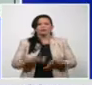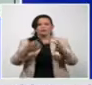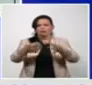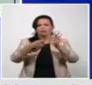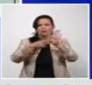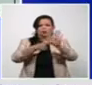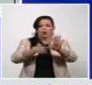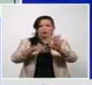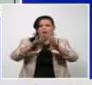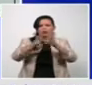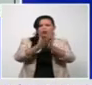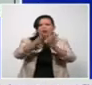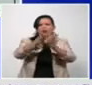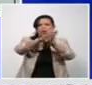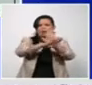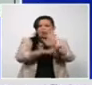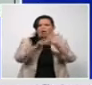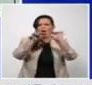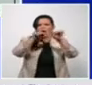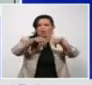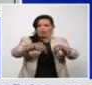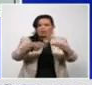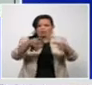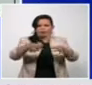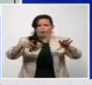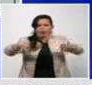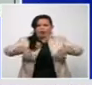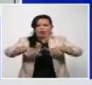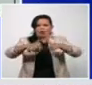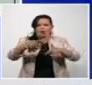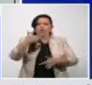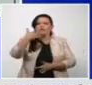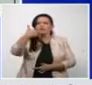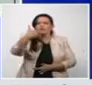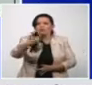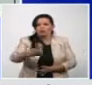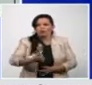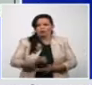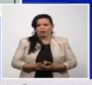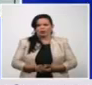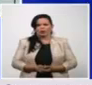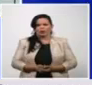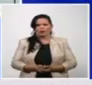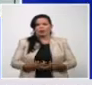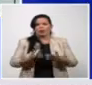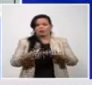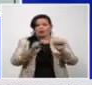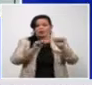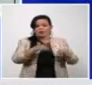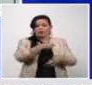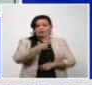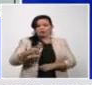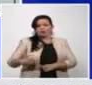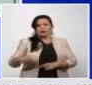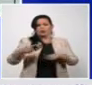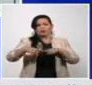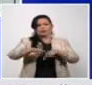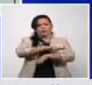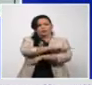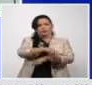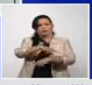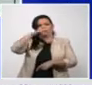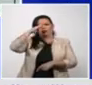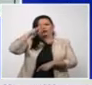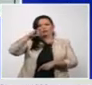aplican tienen una efectividad importante. Pues China y Singapur, con una tasa